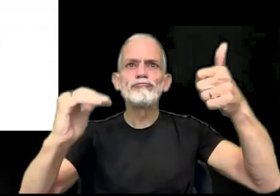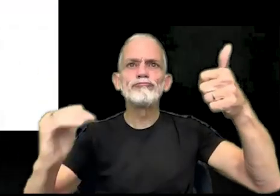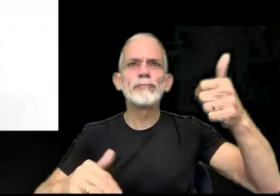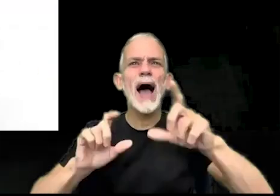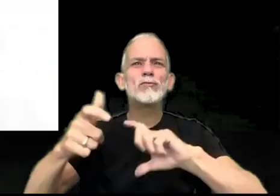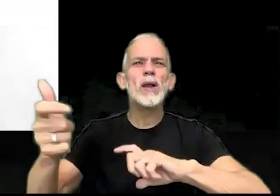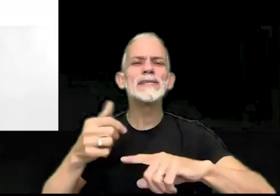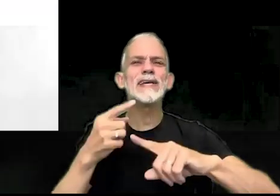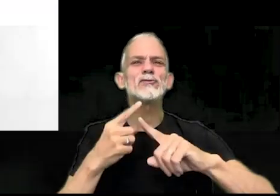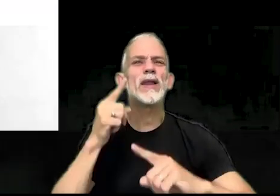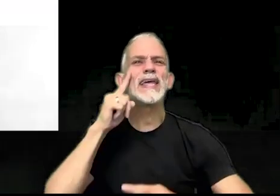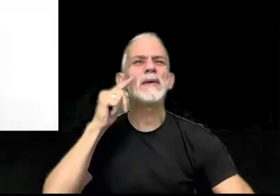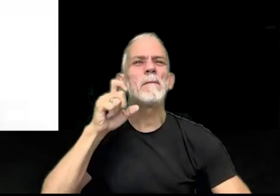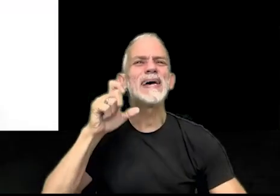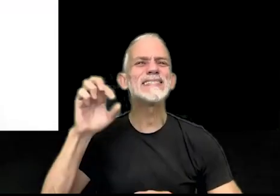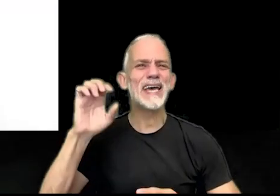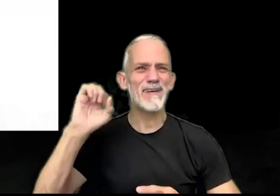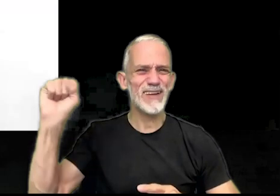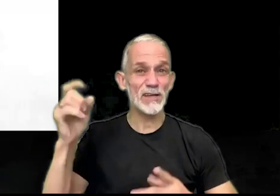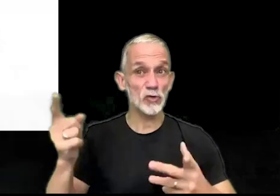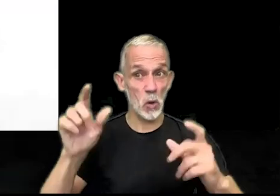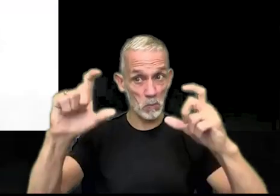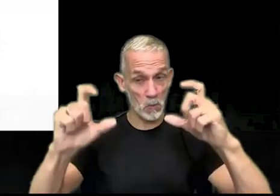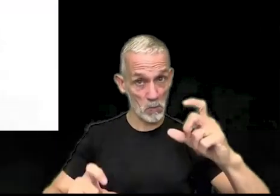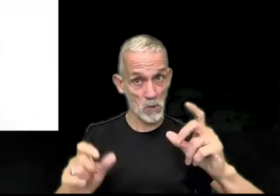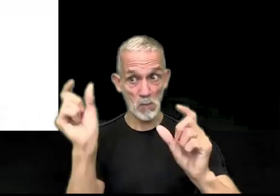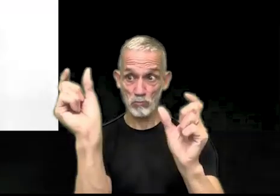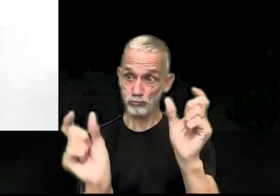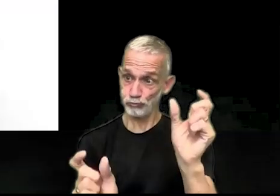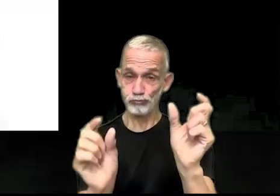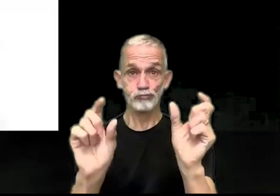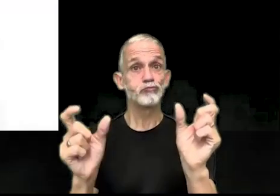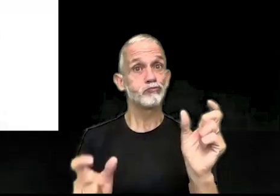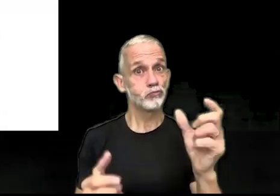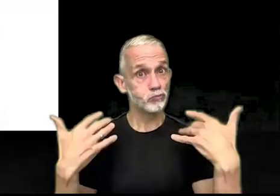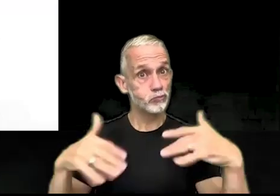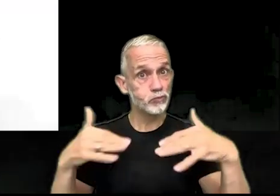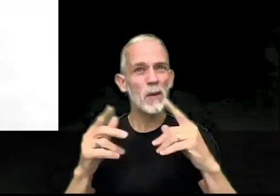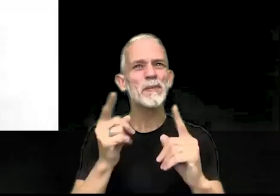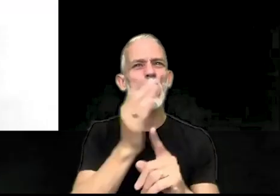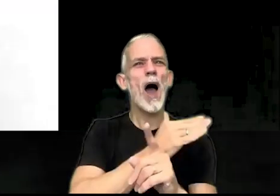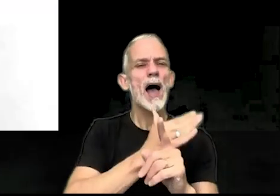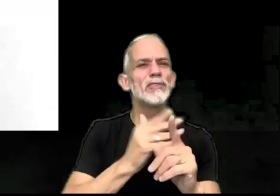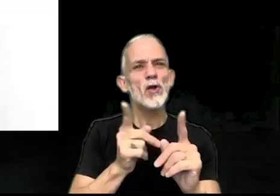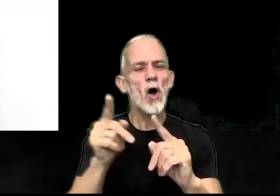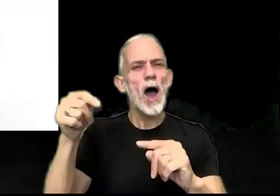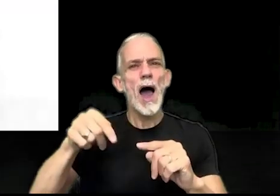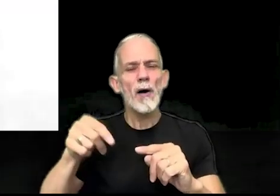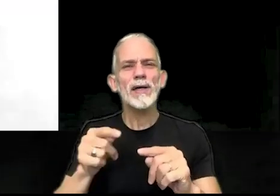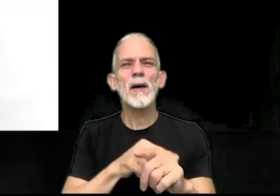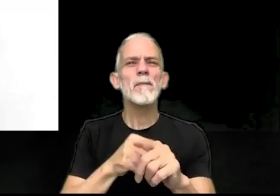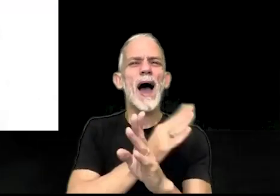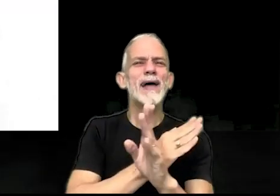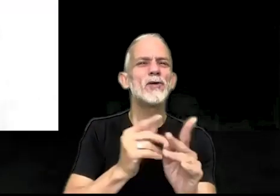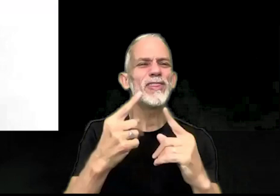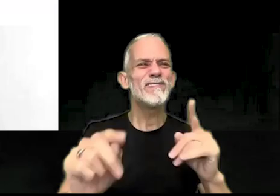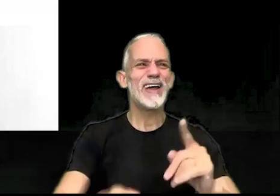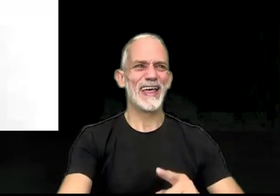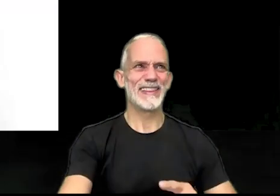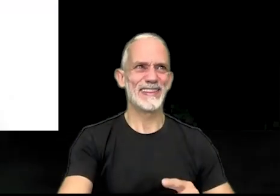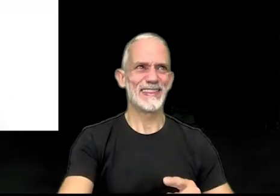de la actualización del IPC. Es interesante a los números que veníamos trabajando en periodos